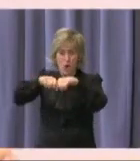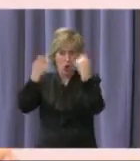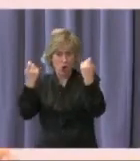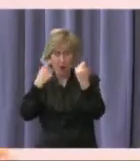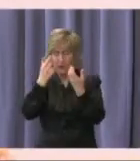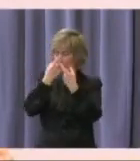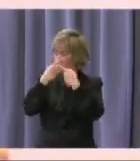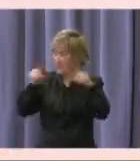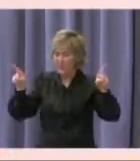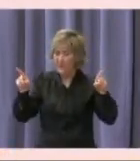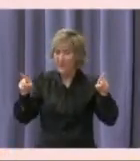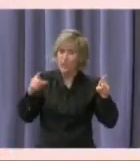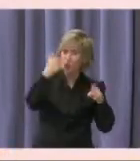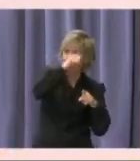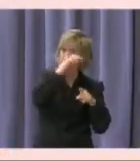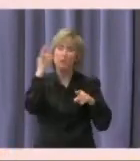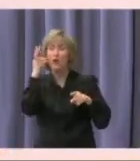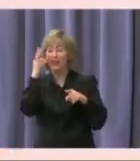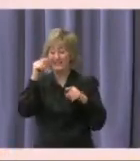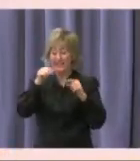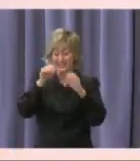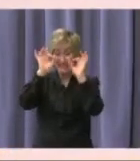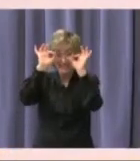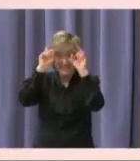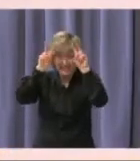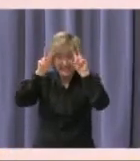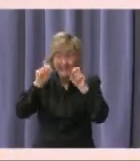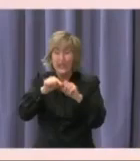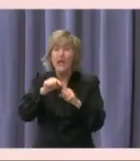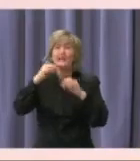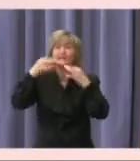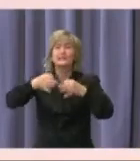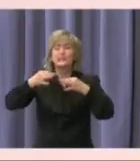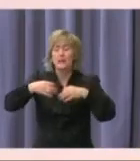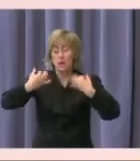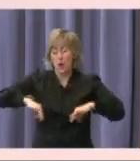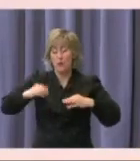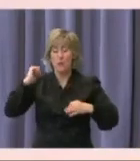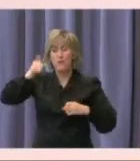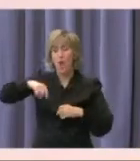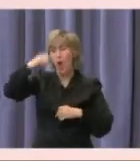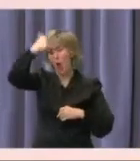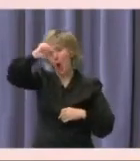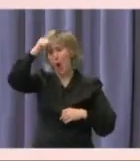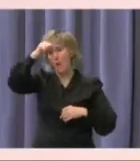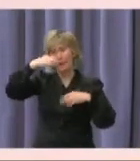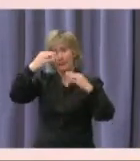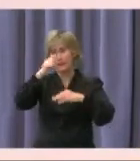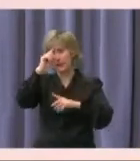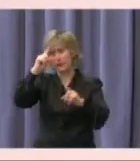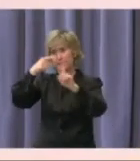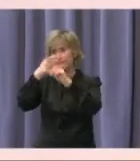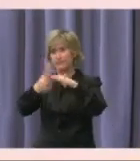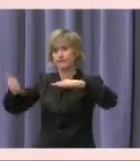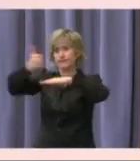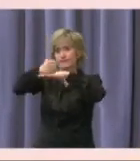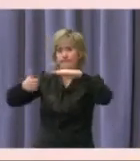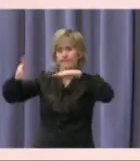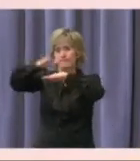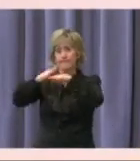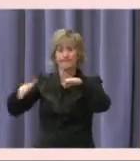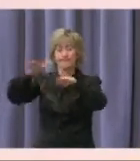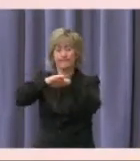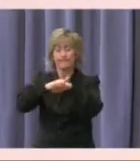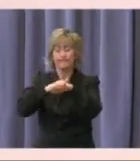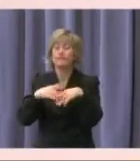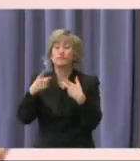femenino en primer lugar? Porque el androcentrismo, es decir, que el varón ha estado como centro, tira y tiene mucha fuerza todavía.